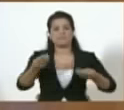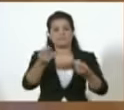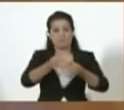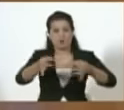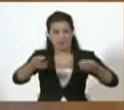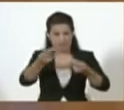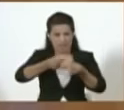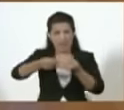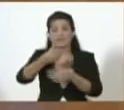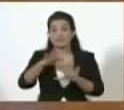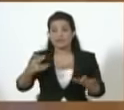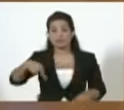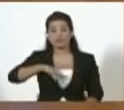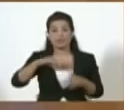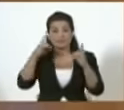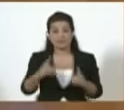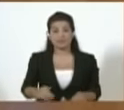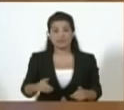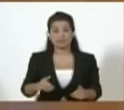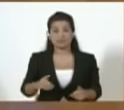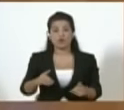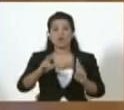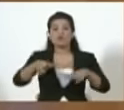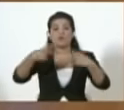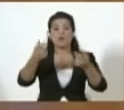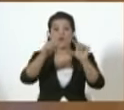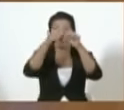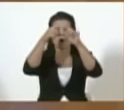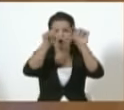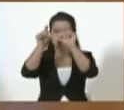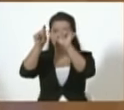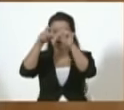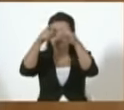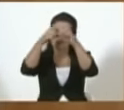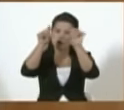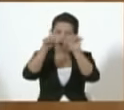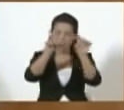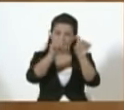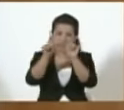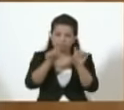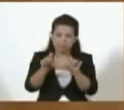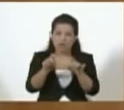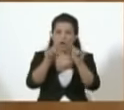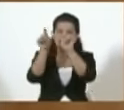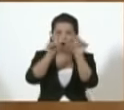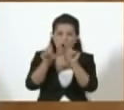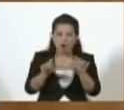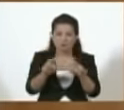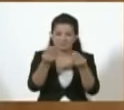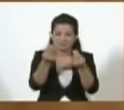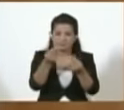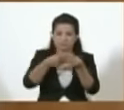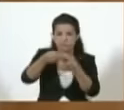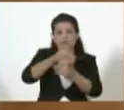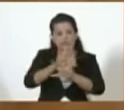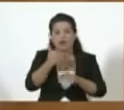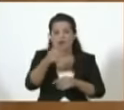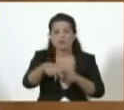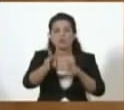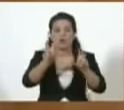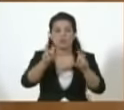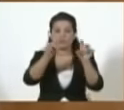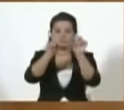en circulación del nuevo cono monetario, ya que descubrimos que una de las bases